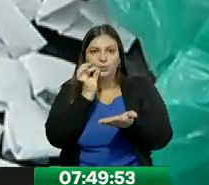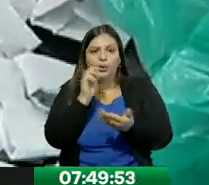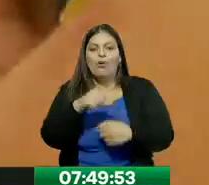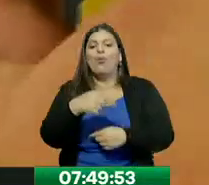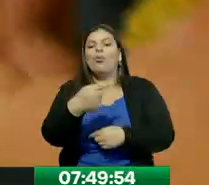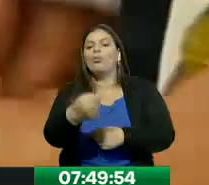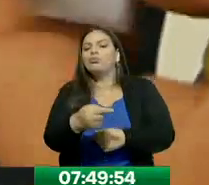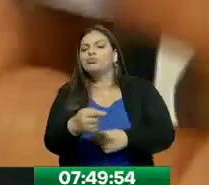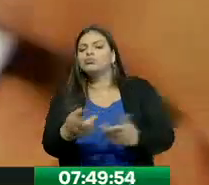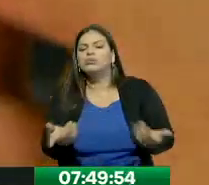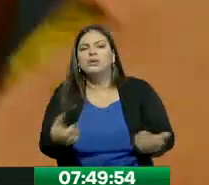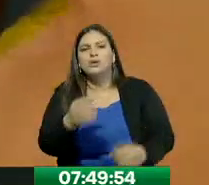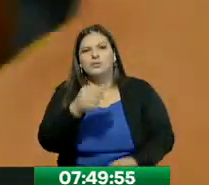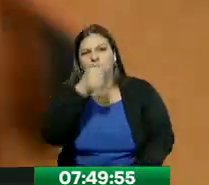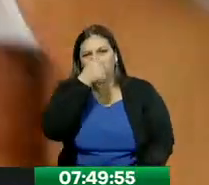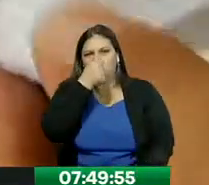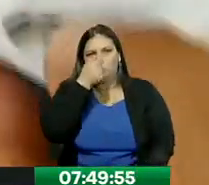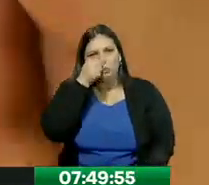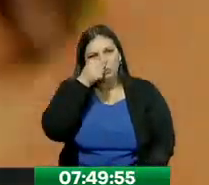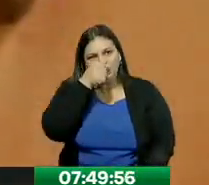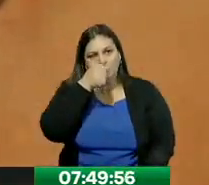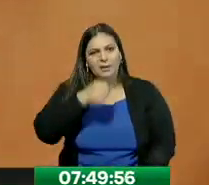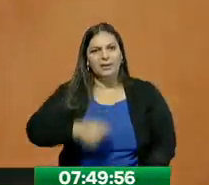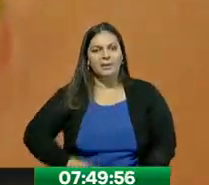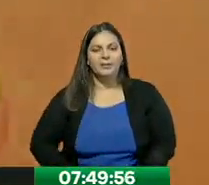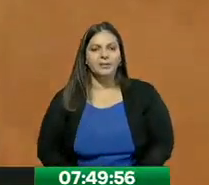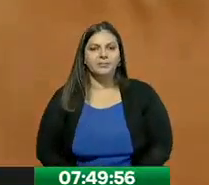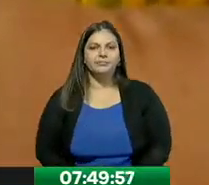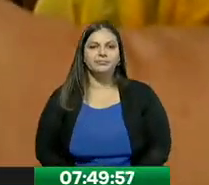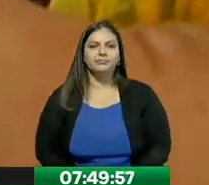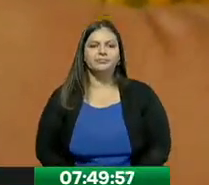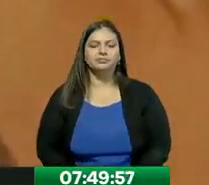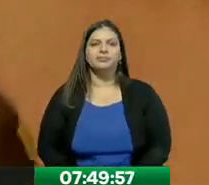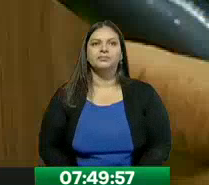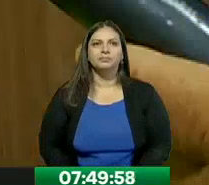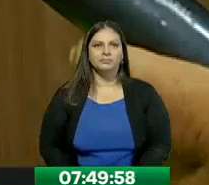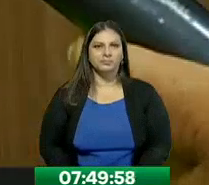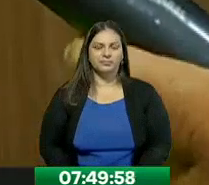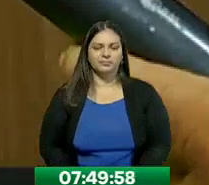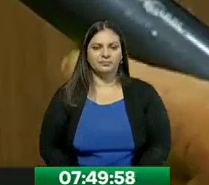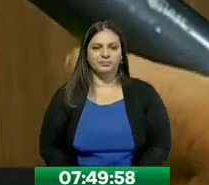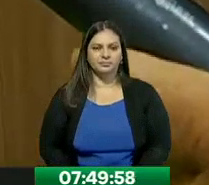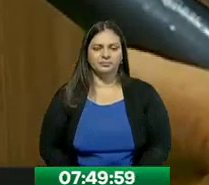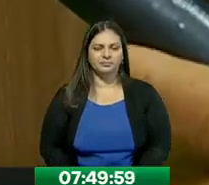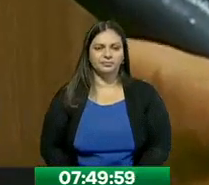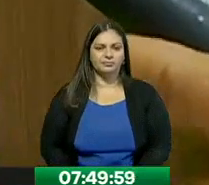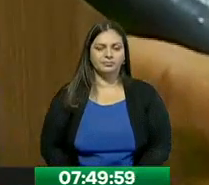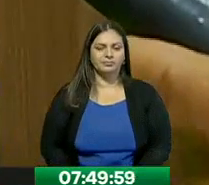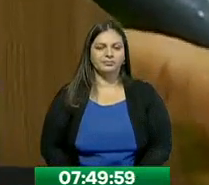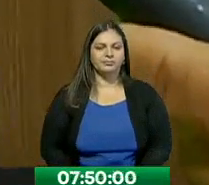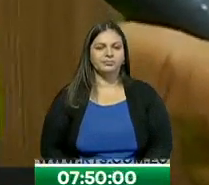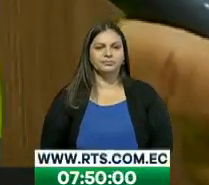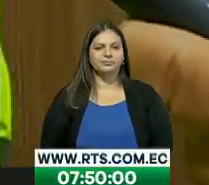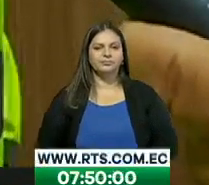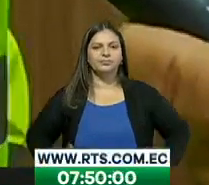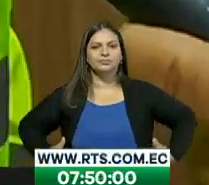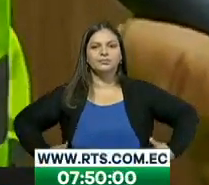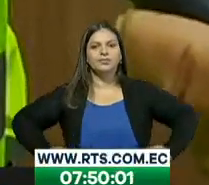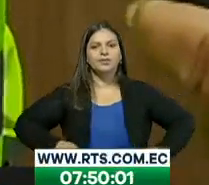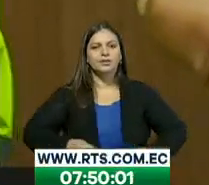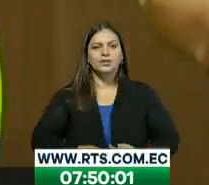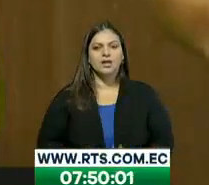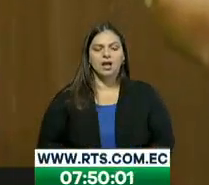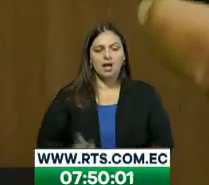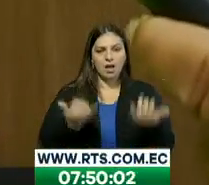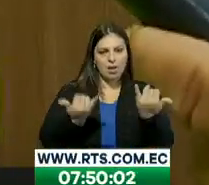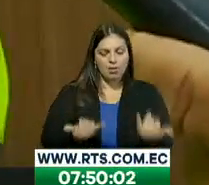contabilizar las evidencias, exclusivamente en cuanto a las sustancias. No, igualmente, apenas en este momento llegamos